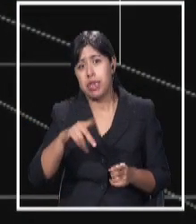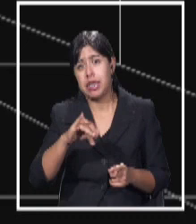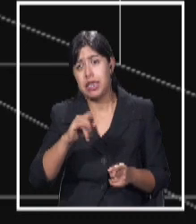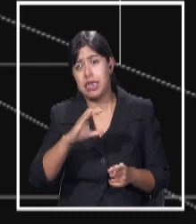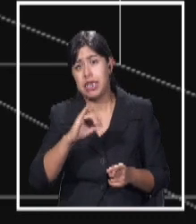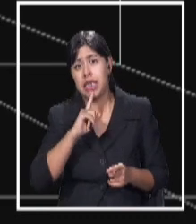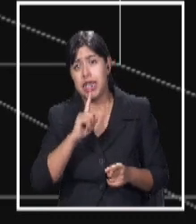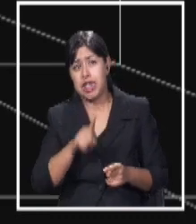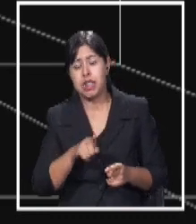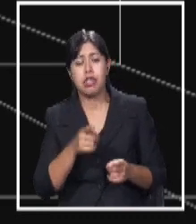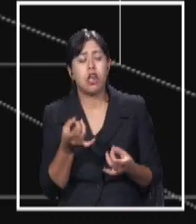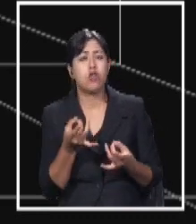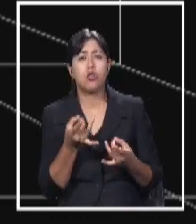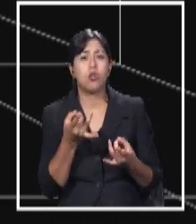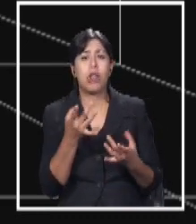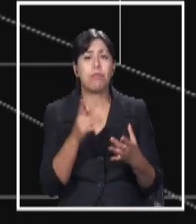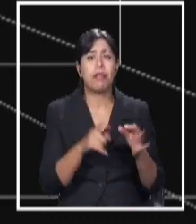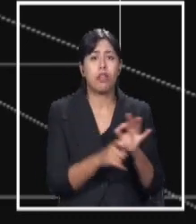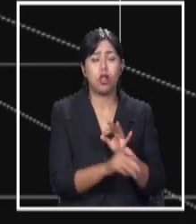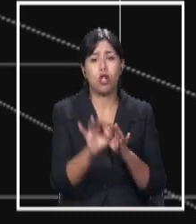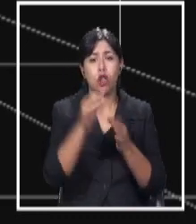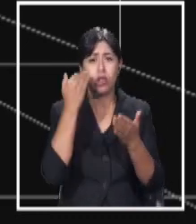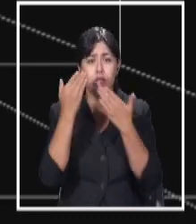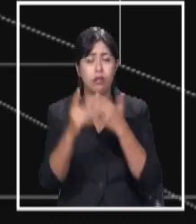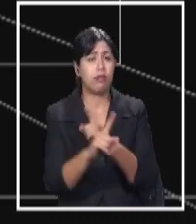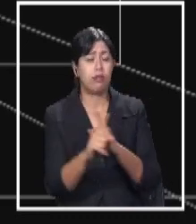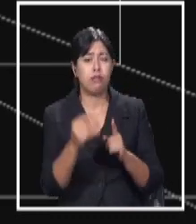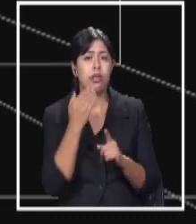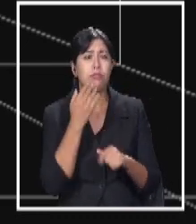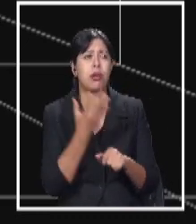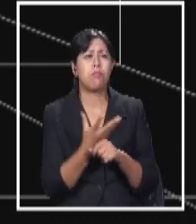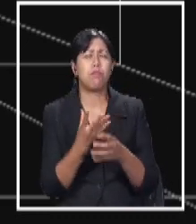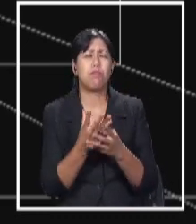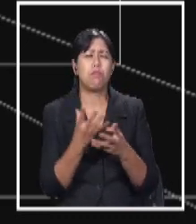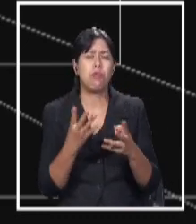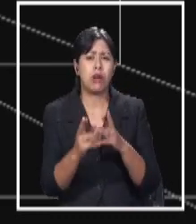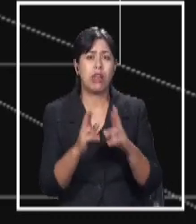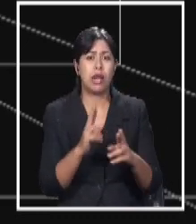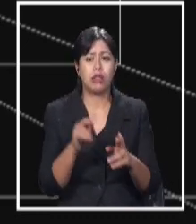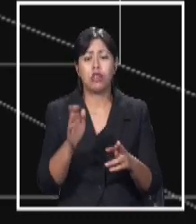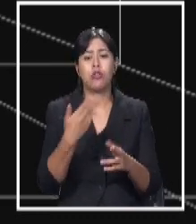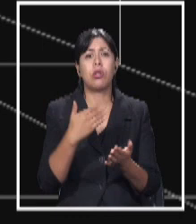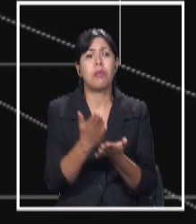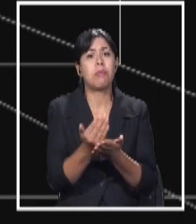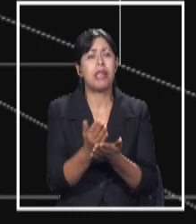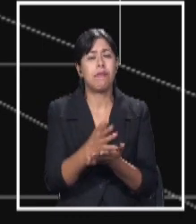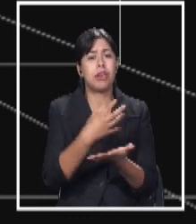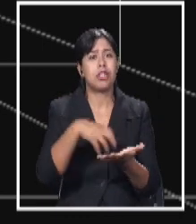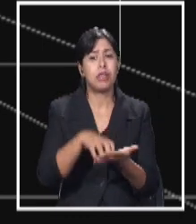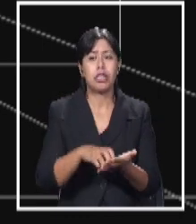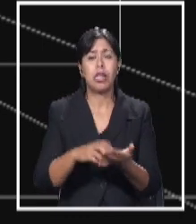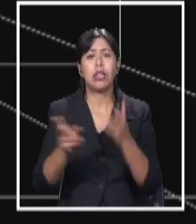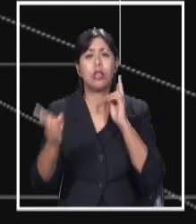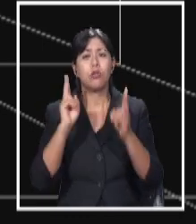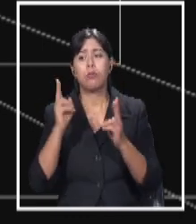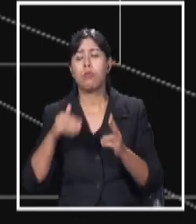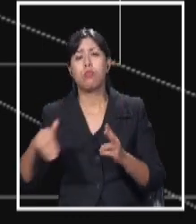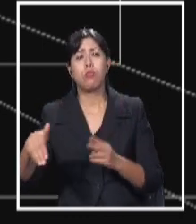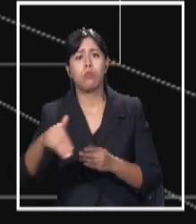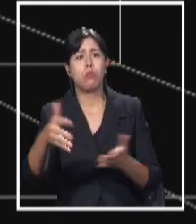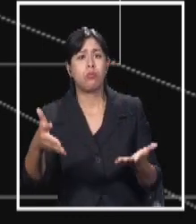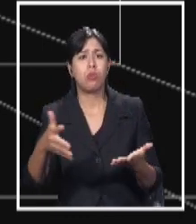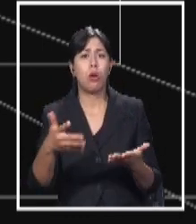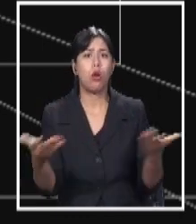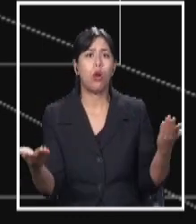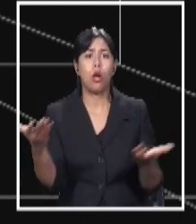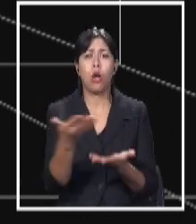por factores biológicos o psicológicos. Tiene mucho que ver cómo planificamos nuestras ciudades, cómo la gente se transporta, cómo son